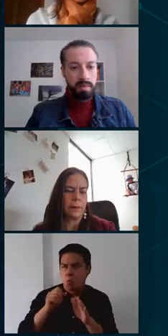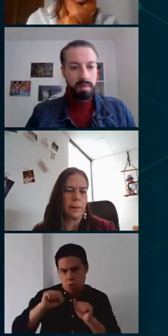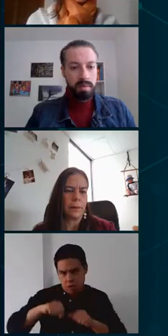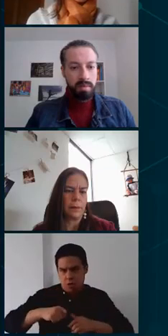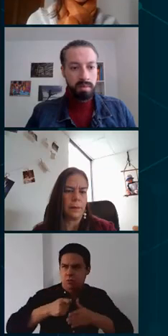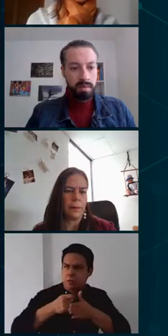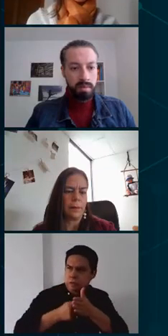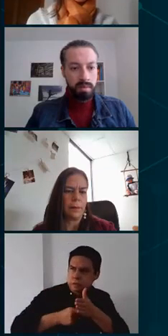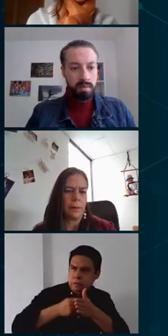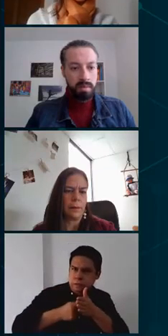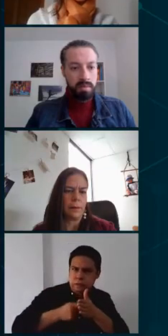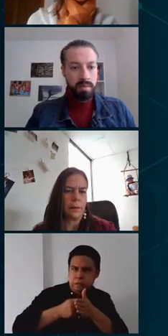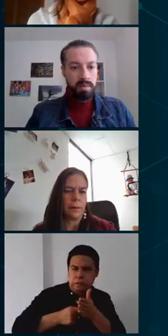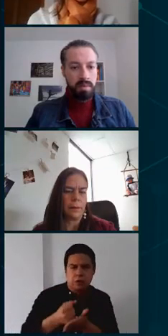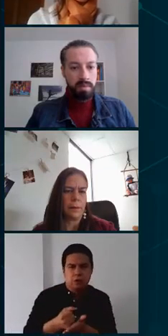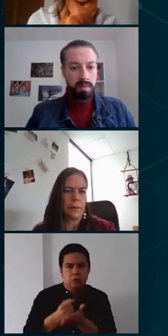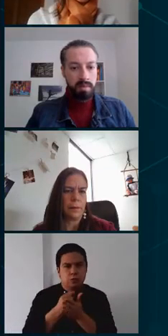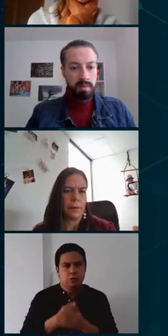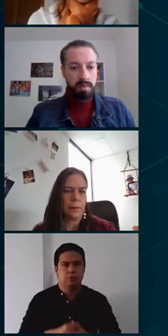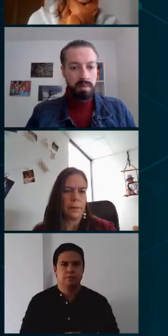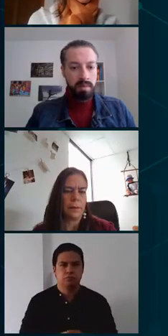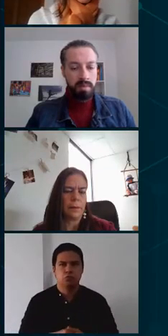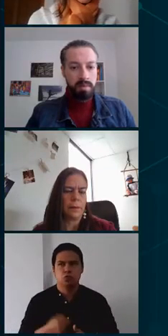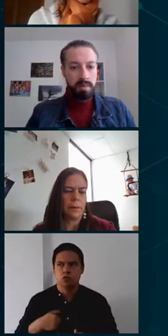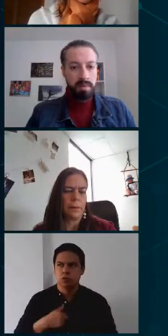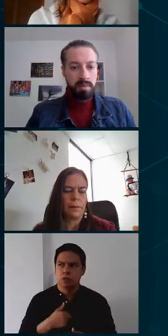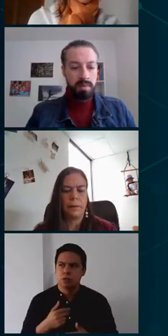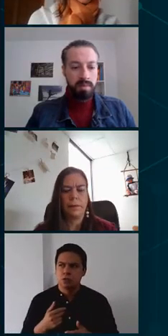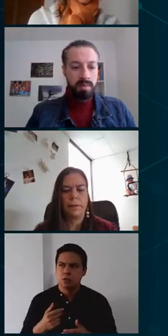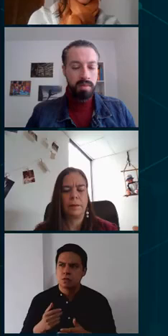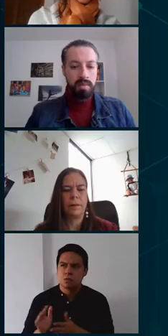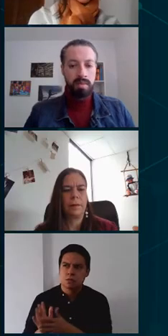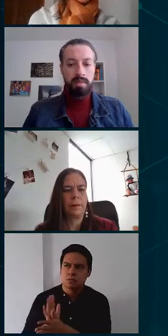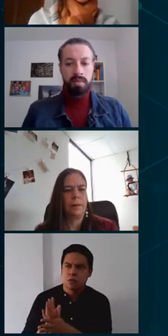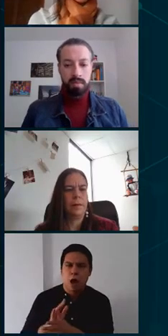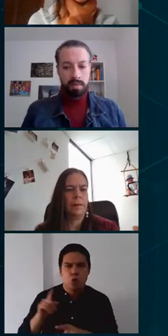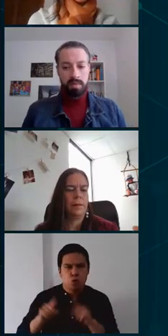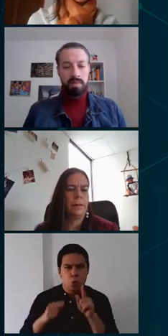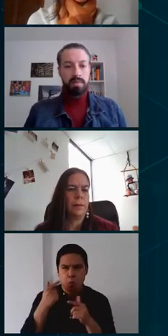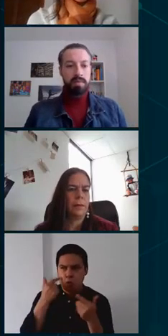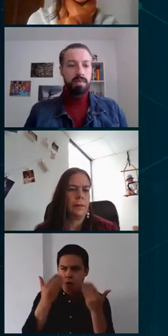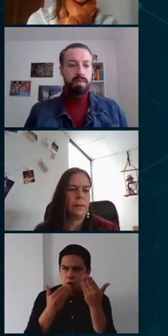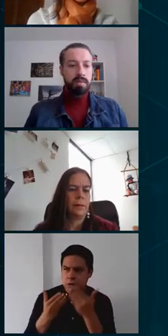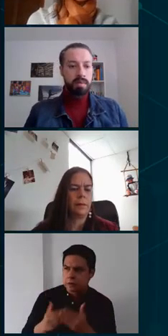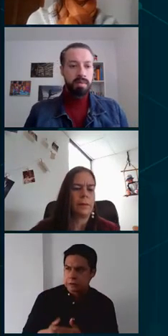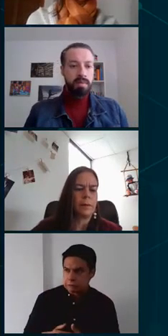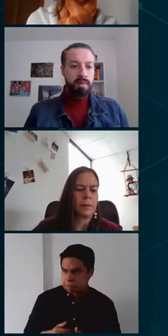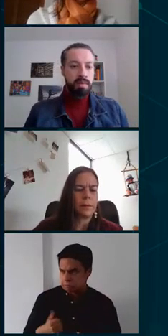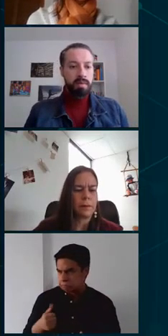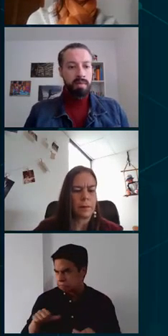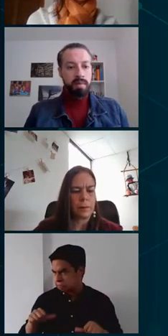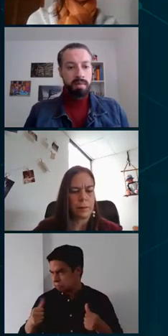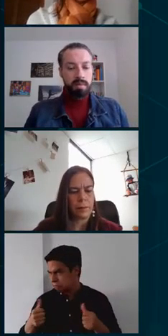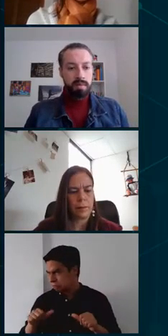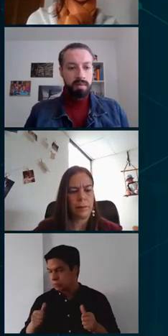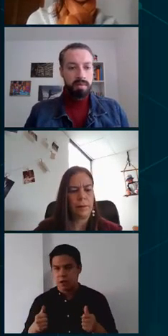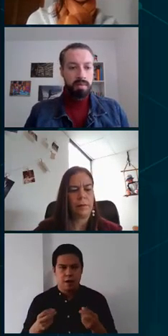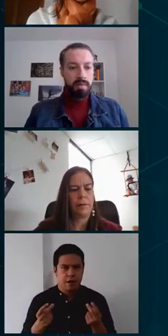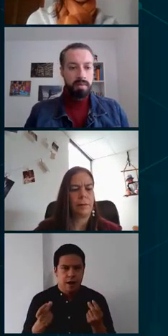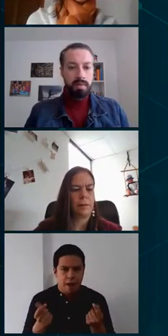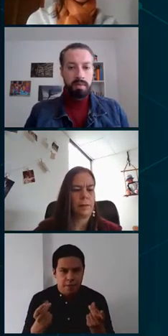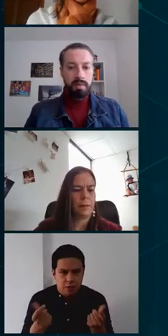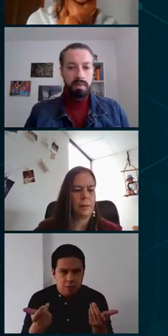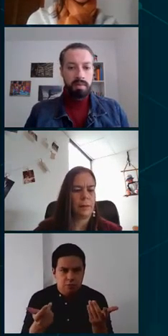podemos validar las hipótesis de la solución, manejamos, pues, hacerlo rápido y de bajo costo, como habíamos